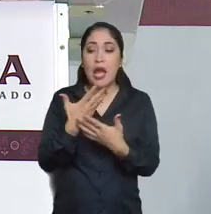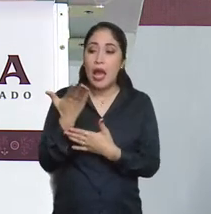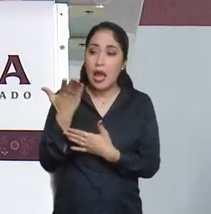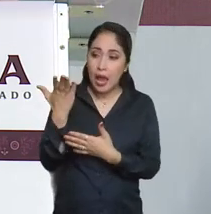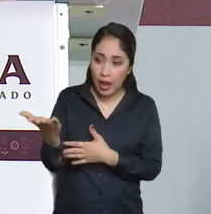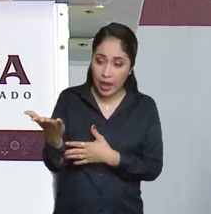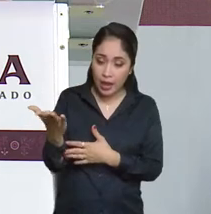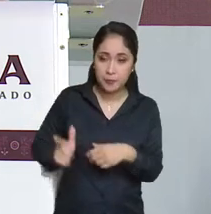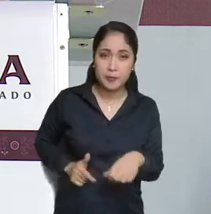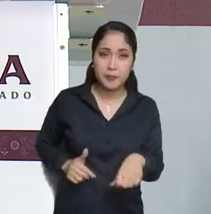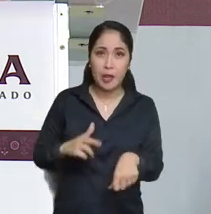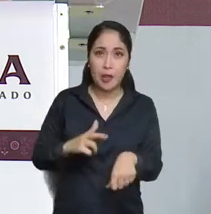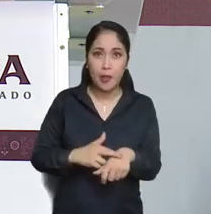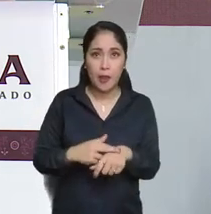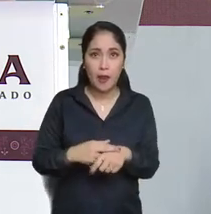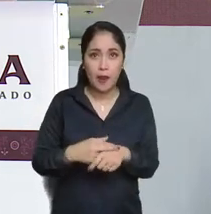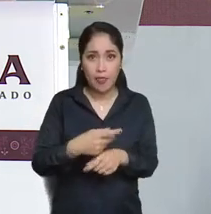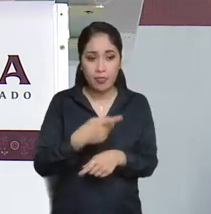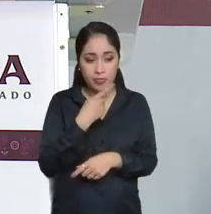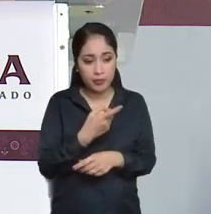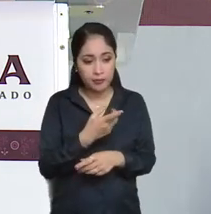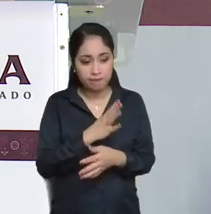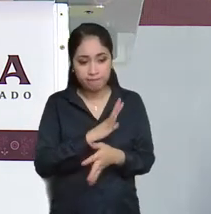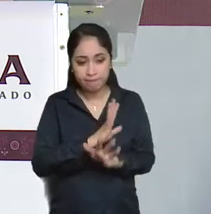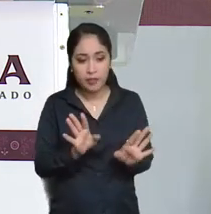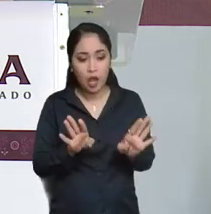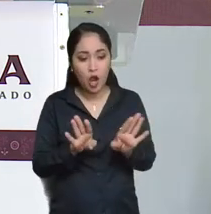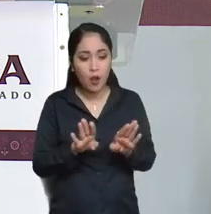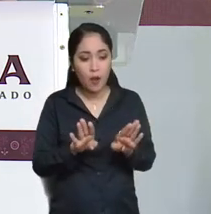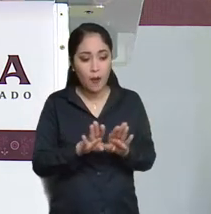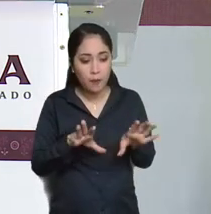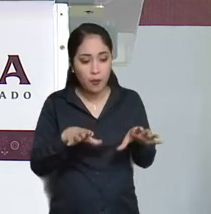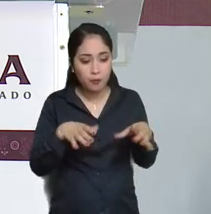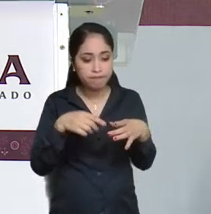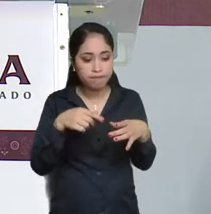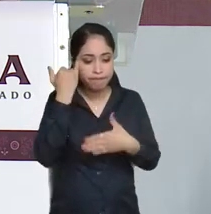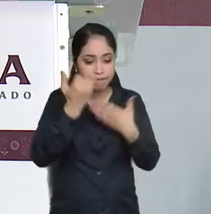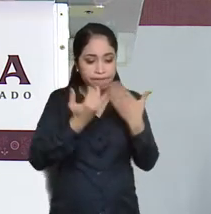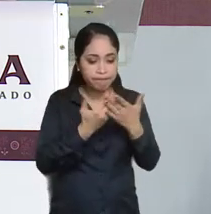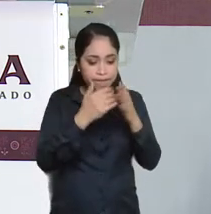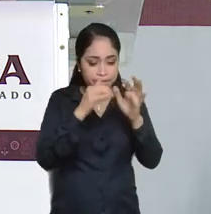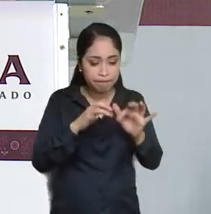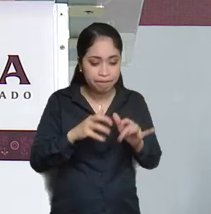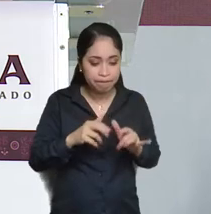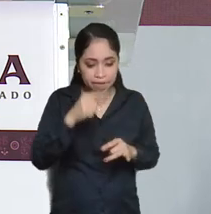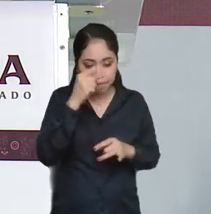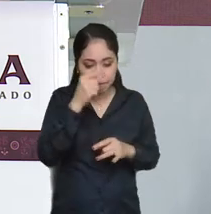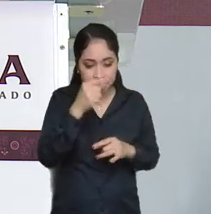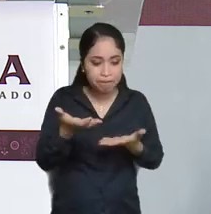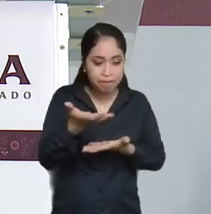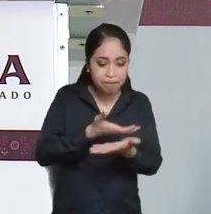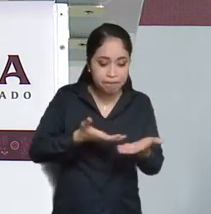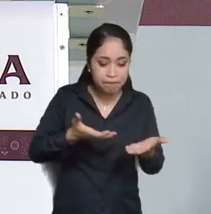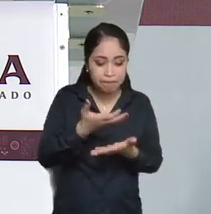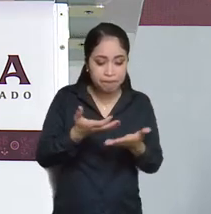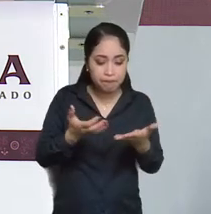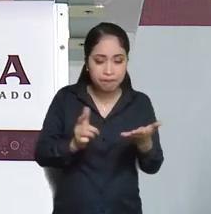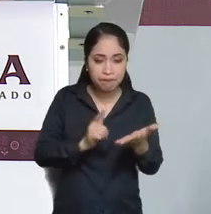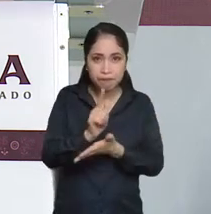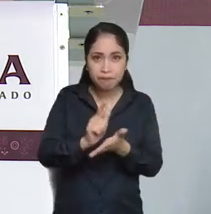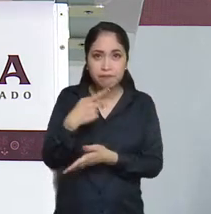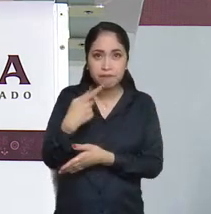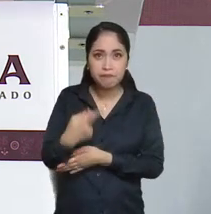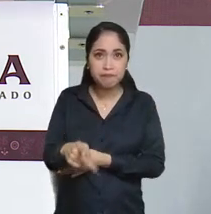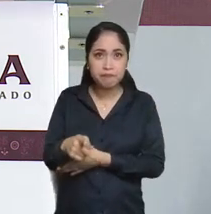hemos formulado ya lo que será la iniciativa de armonización de los contenidos de la ley local con la